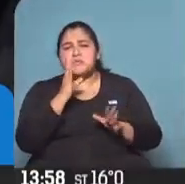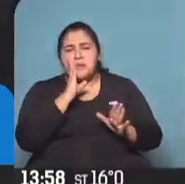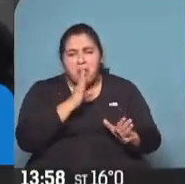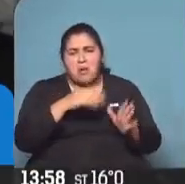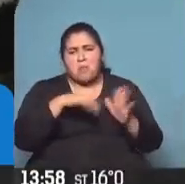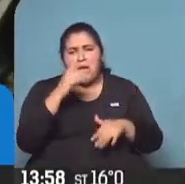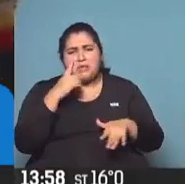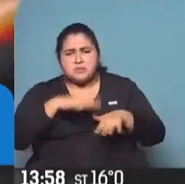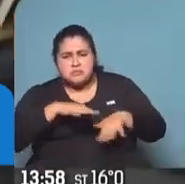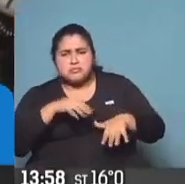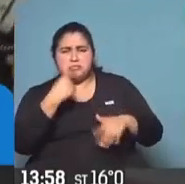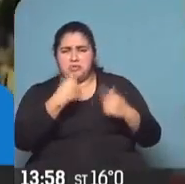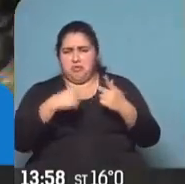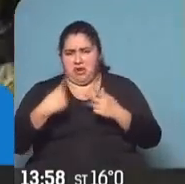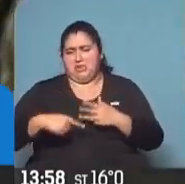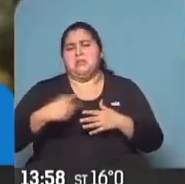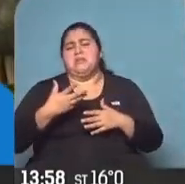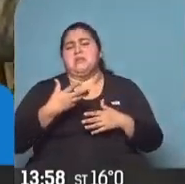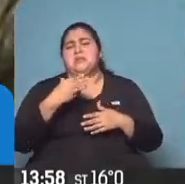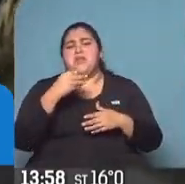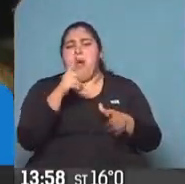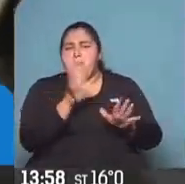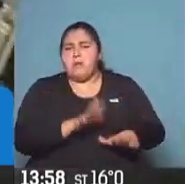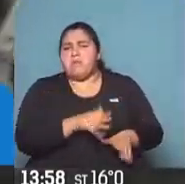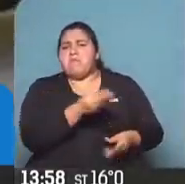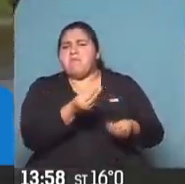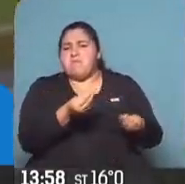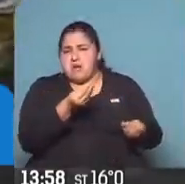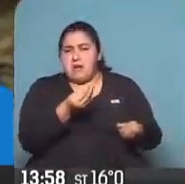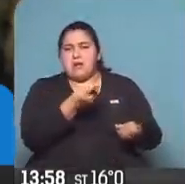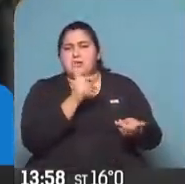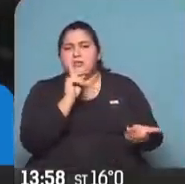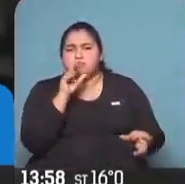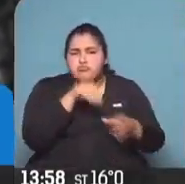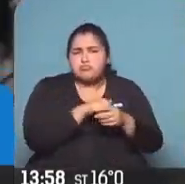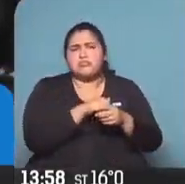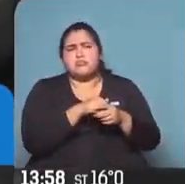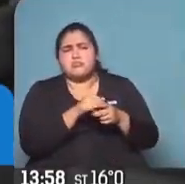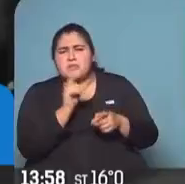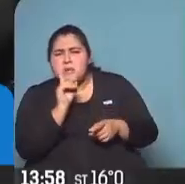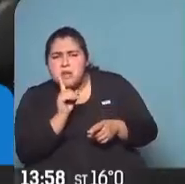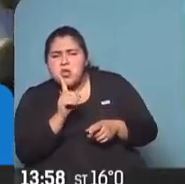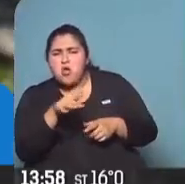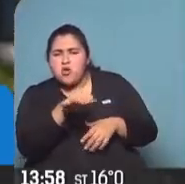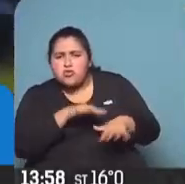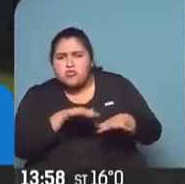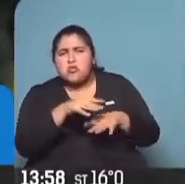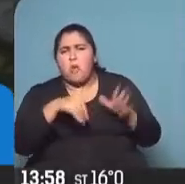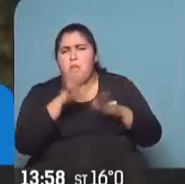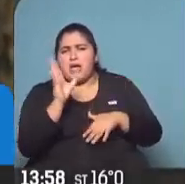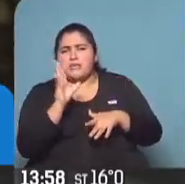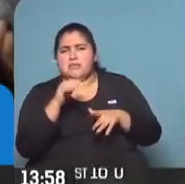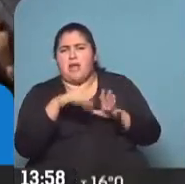nadie se ve entre otros preparados para intervenciones críticas apoderamiento ilícito de